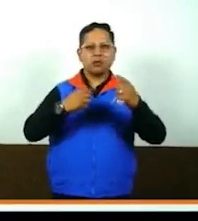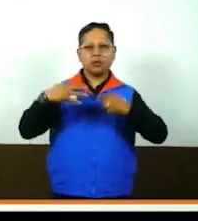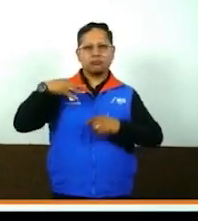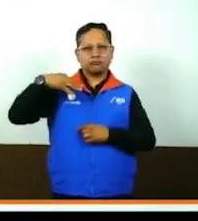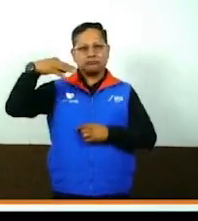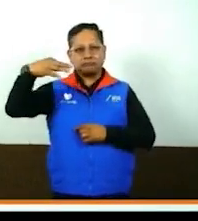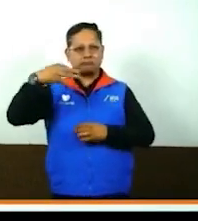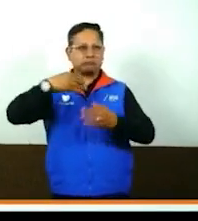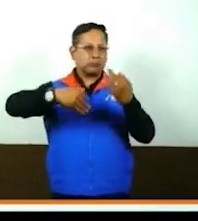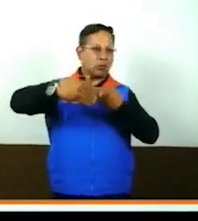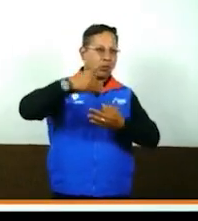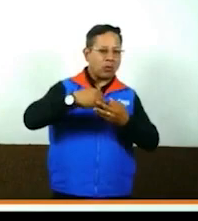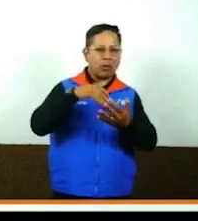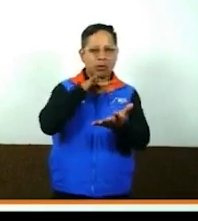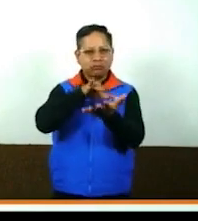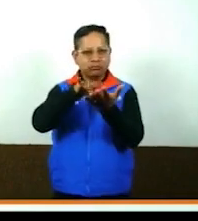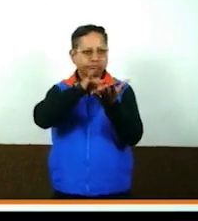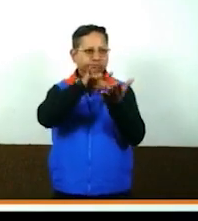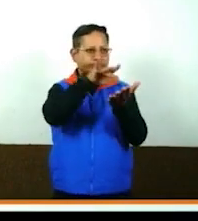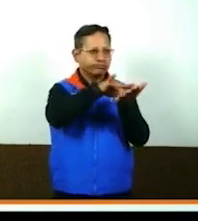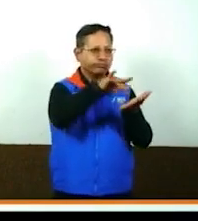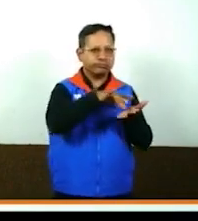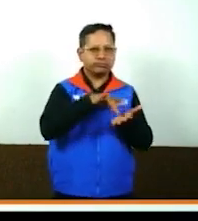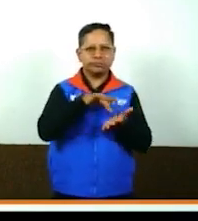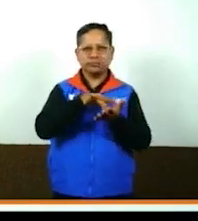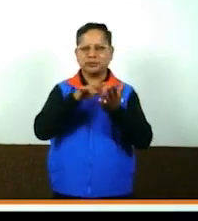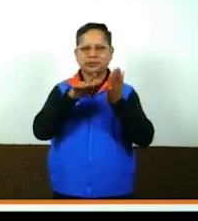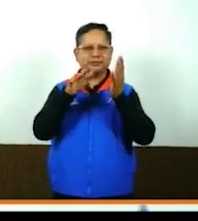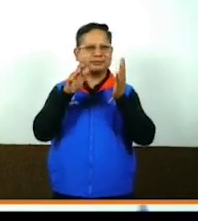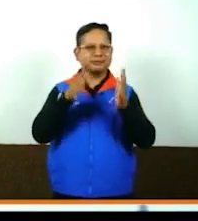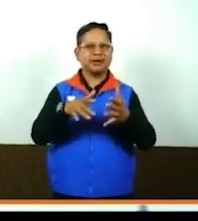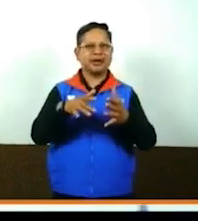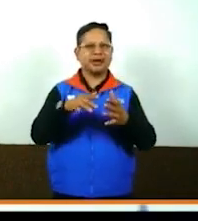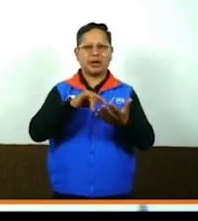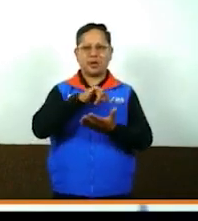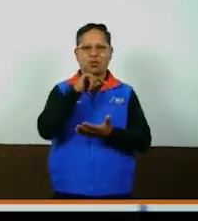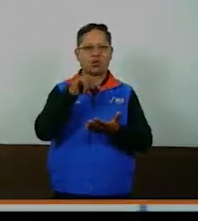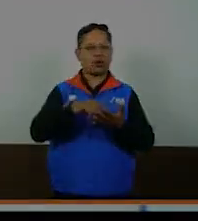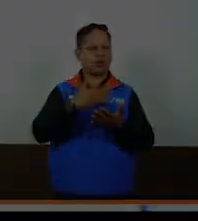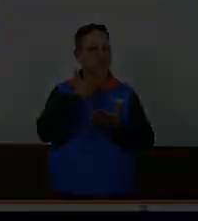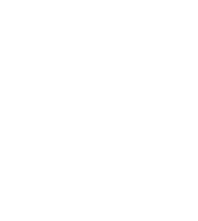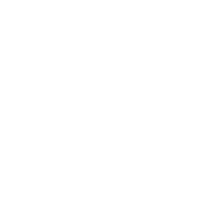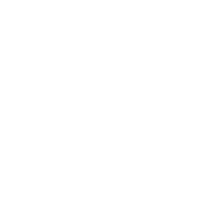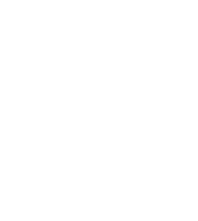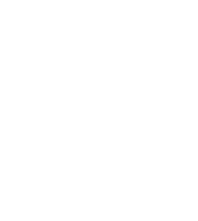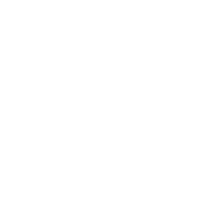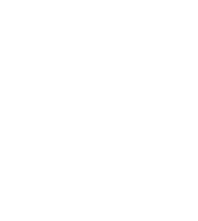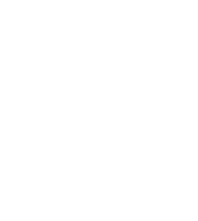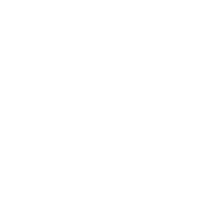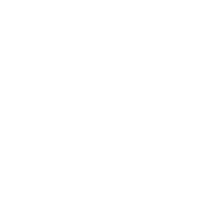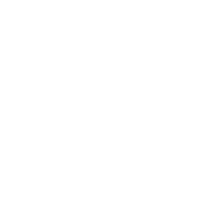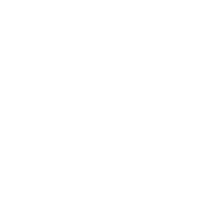voluntarios, todos los que hicieron posible aquí el recinto, etcétera, que fuera todo un éxito, Mari Carmen.